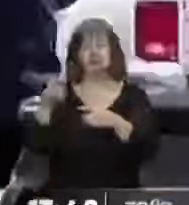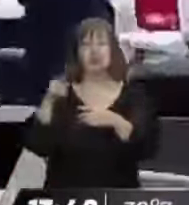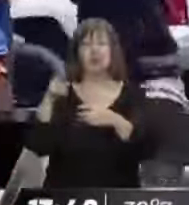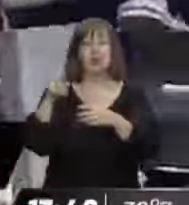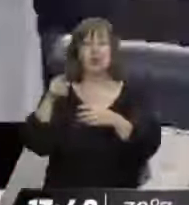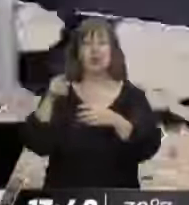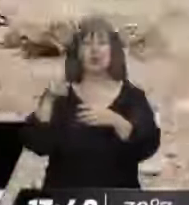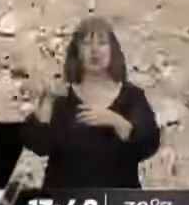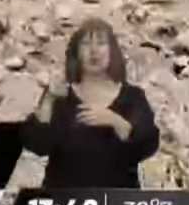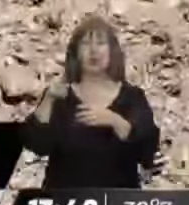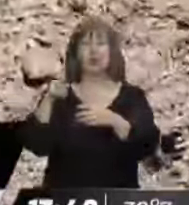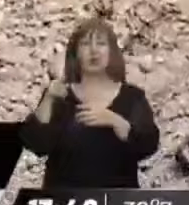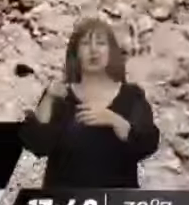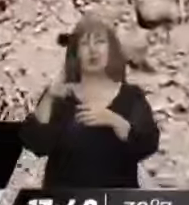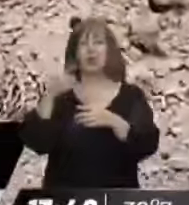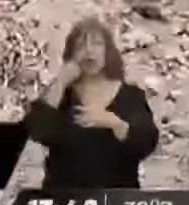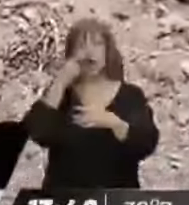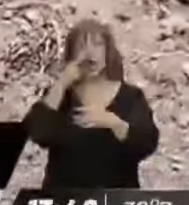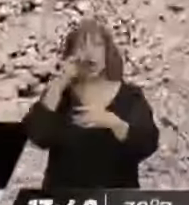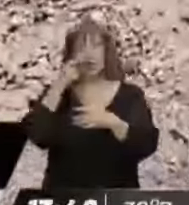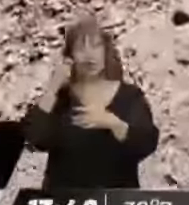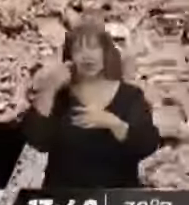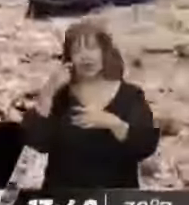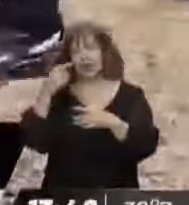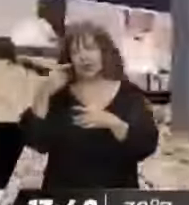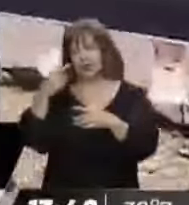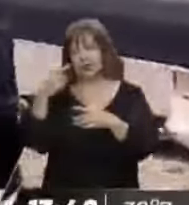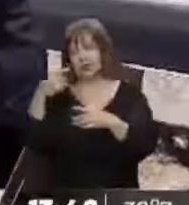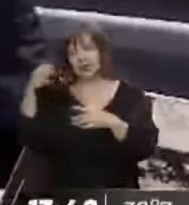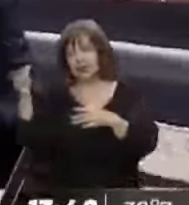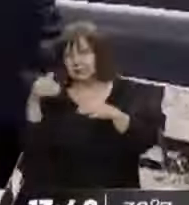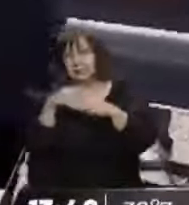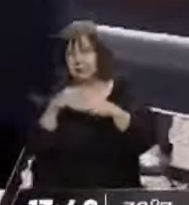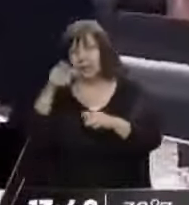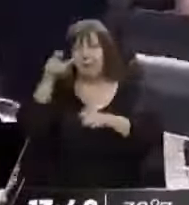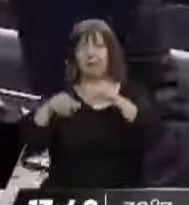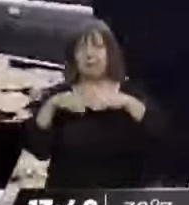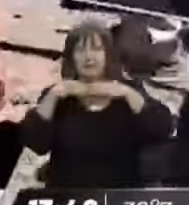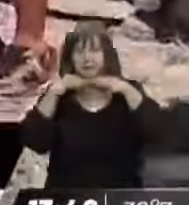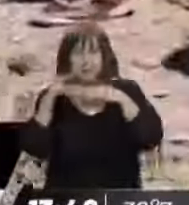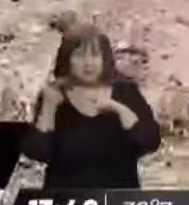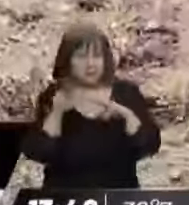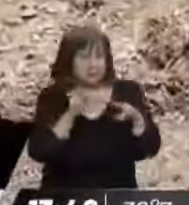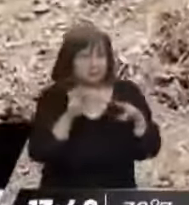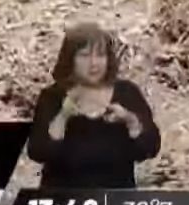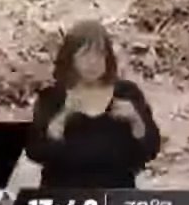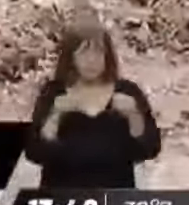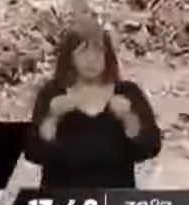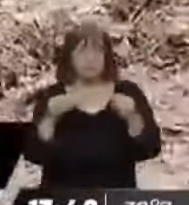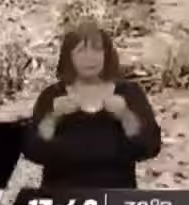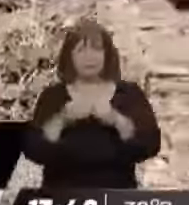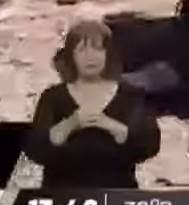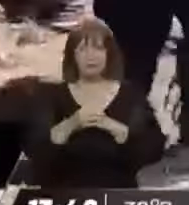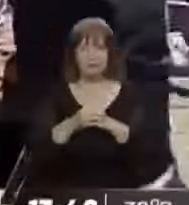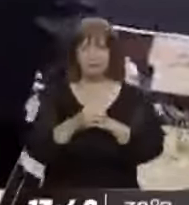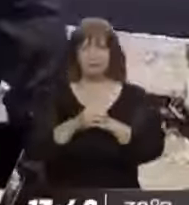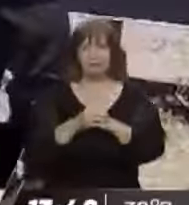ingresado al móvil policial y después, bueno, la gente mirando la situación porque nadie podía creer lo que estaba pasando.